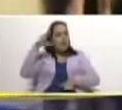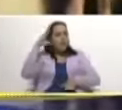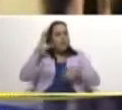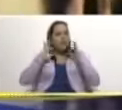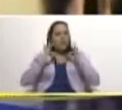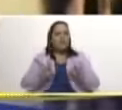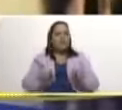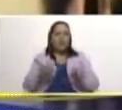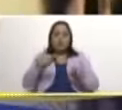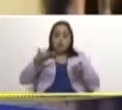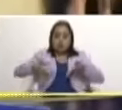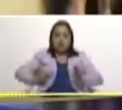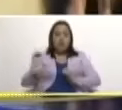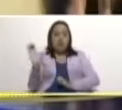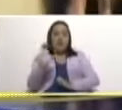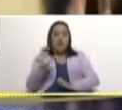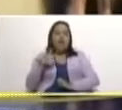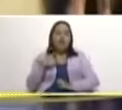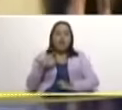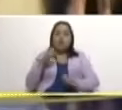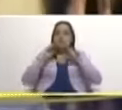Yo como caraqueño admiro mucho eso,